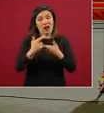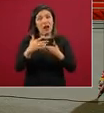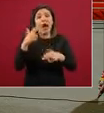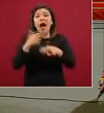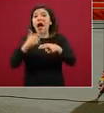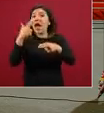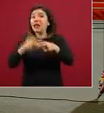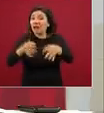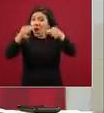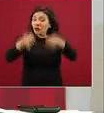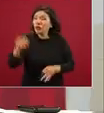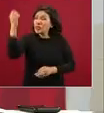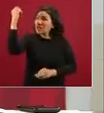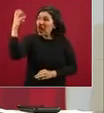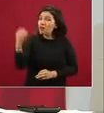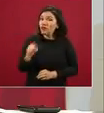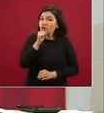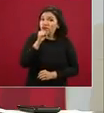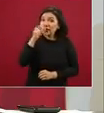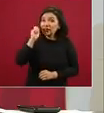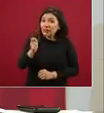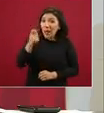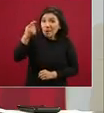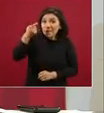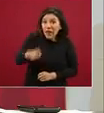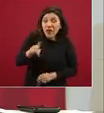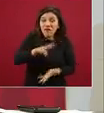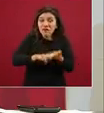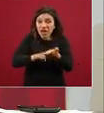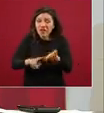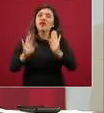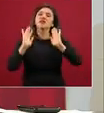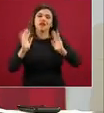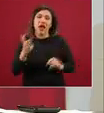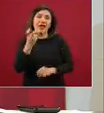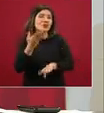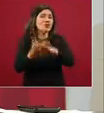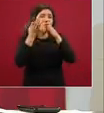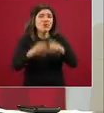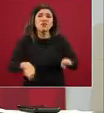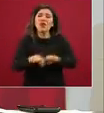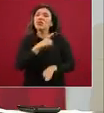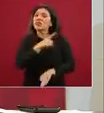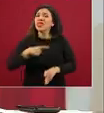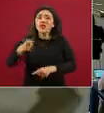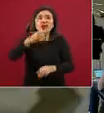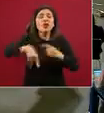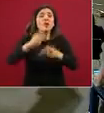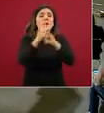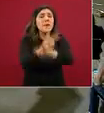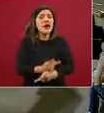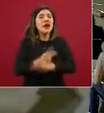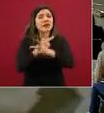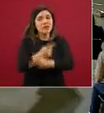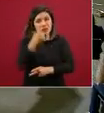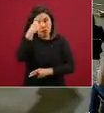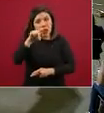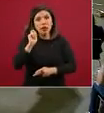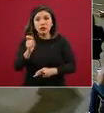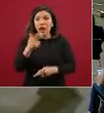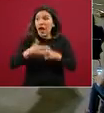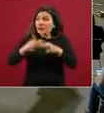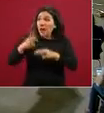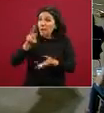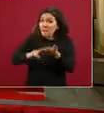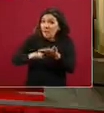que estemos en semáforo verde. Y eso es algo muy importante. Tenemos que ser pacientes para llegar a tener el